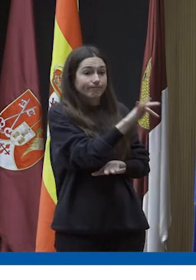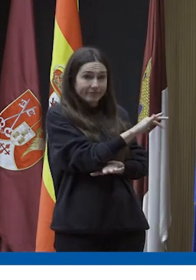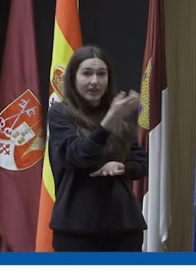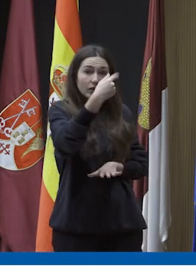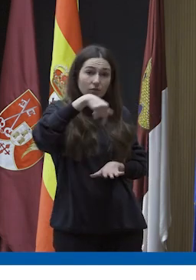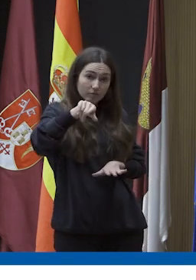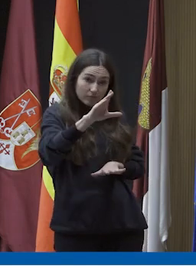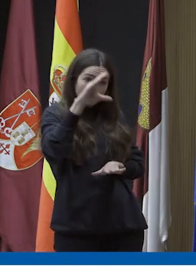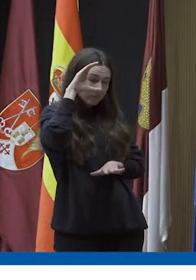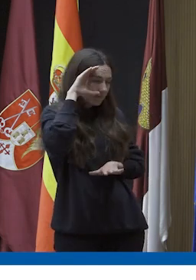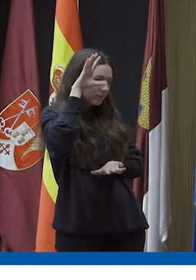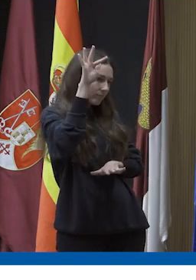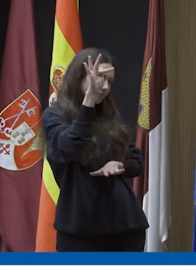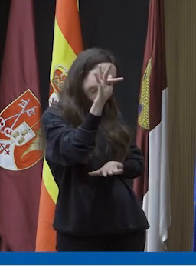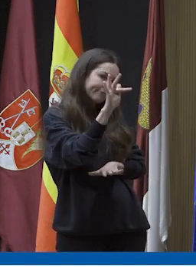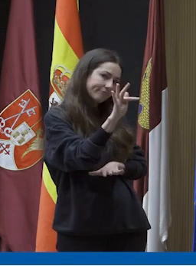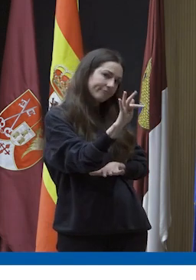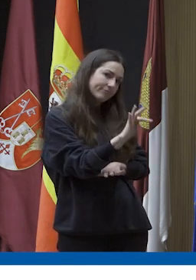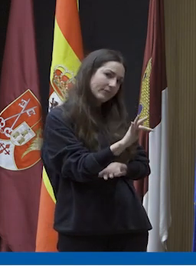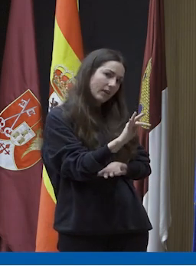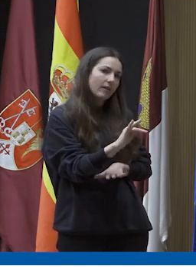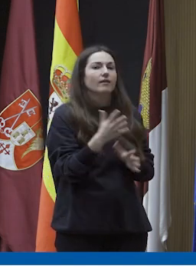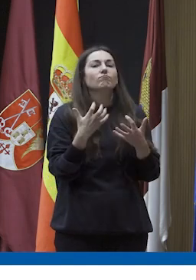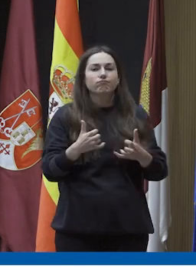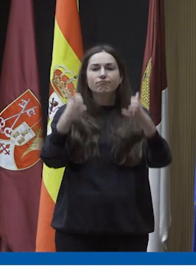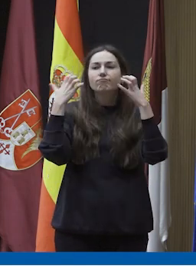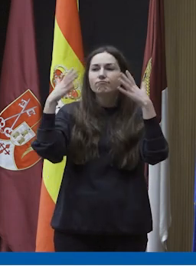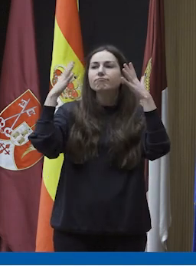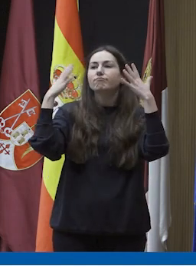esta conferencia, vamos a recibirle con un fuerte aplauso.